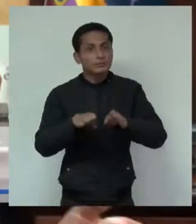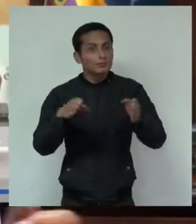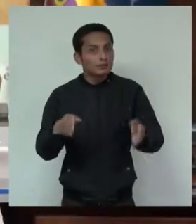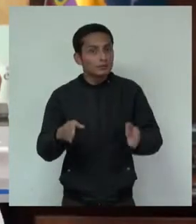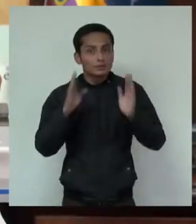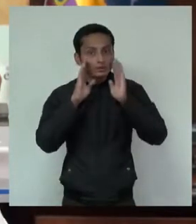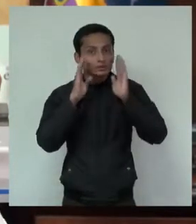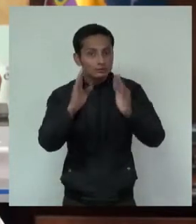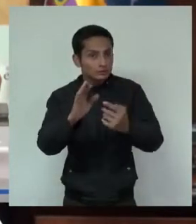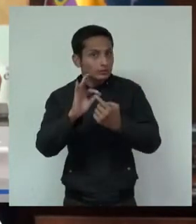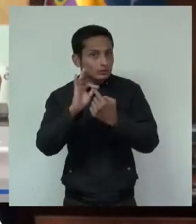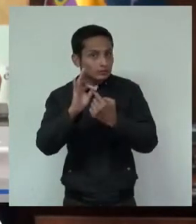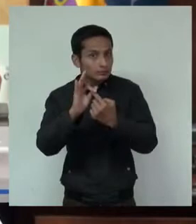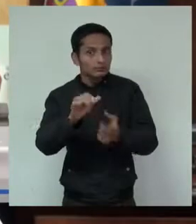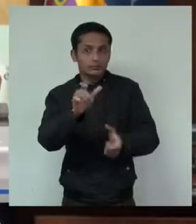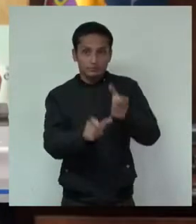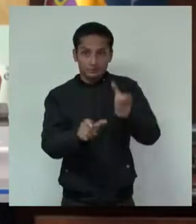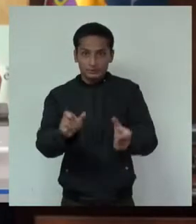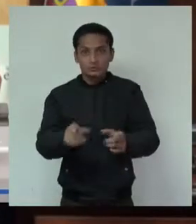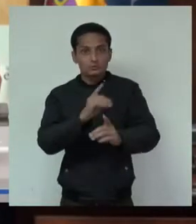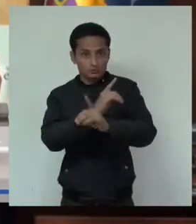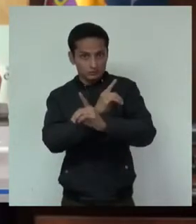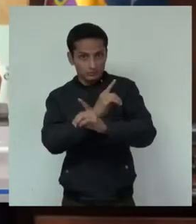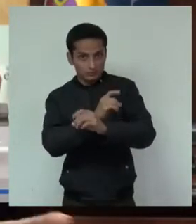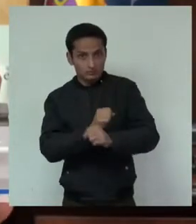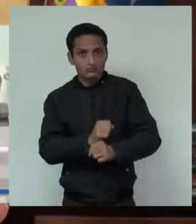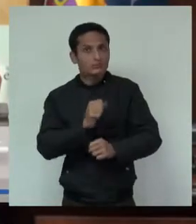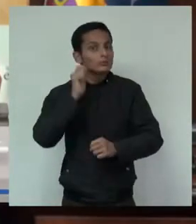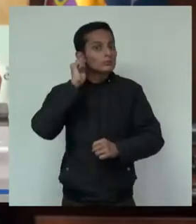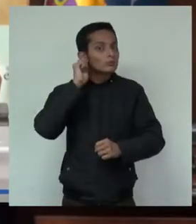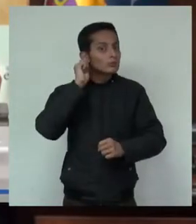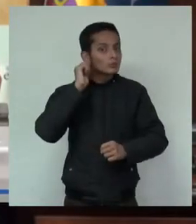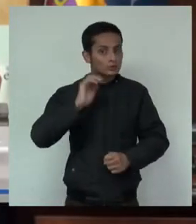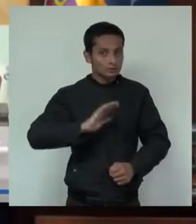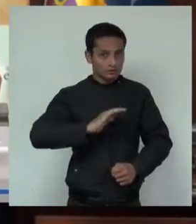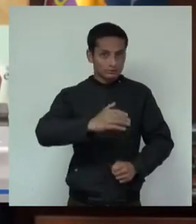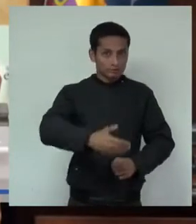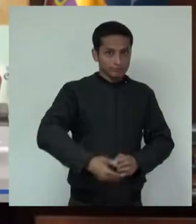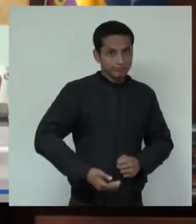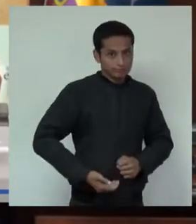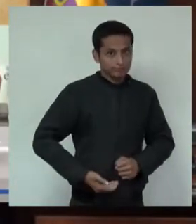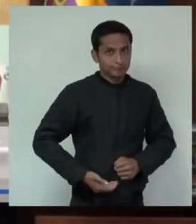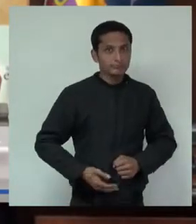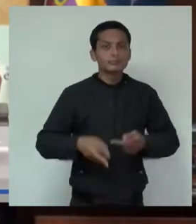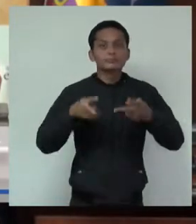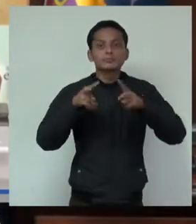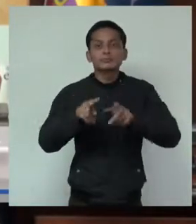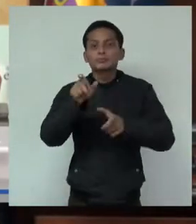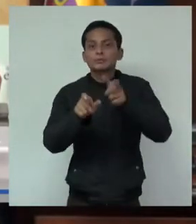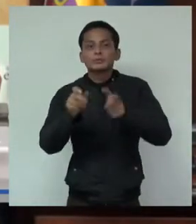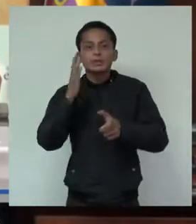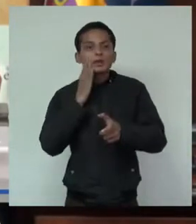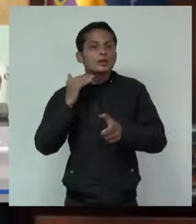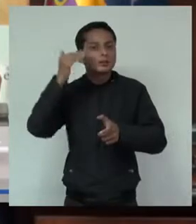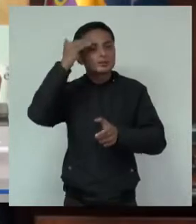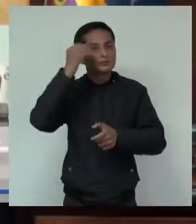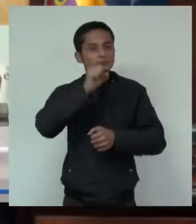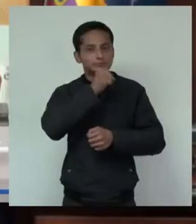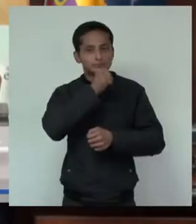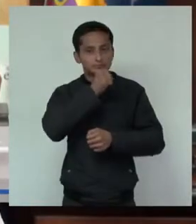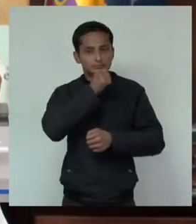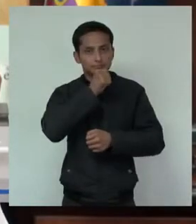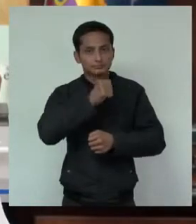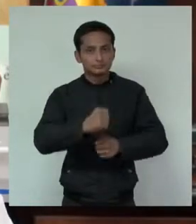las mesas de asistencia preferente para las personas con discapacidad, también para las mujeres embarazadas y